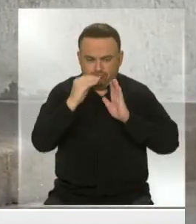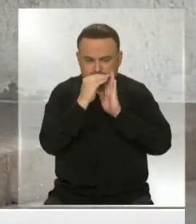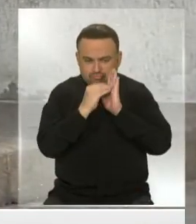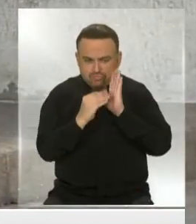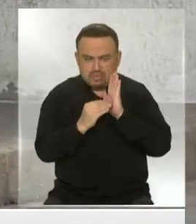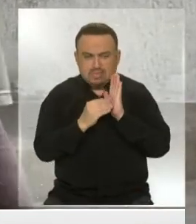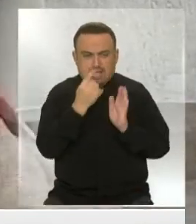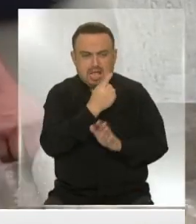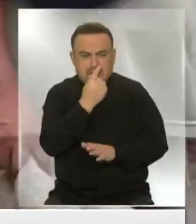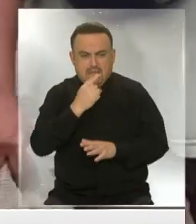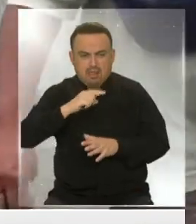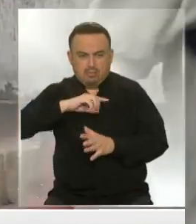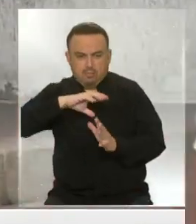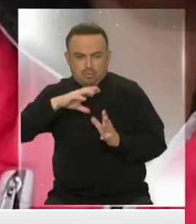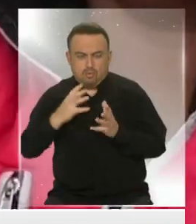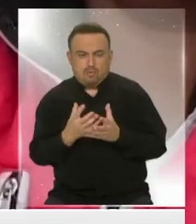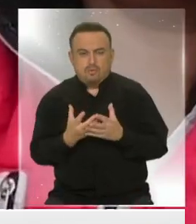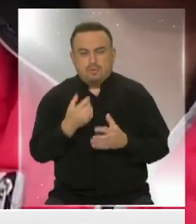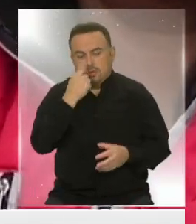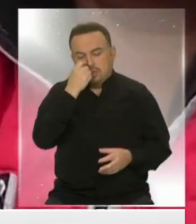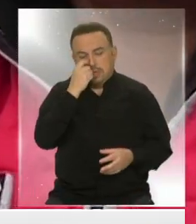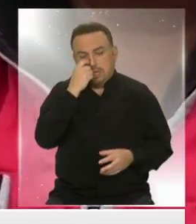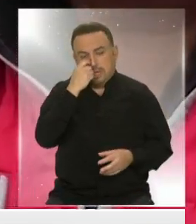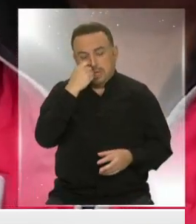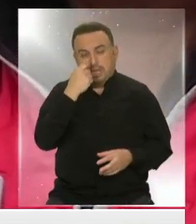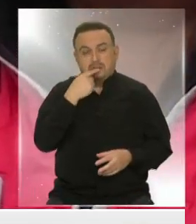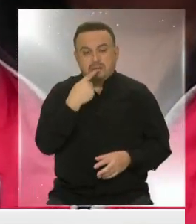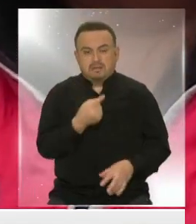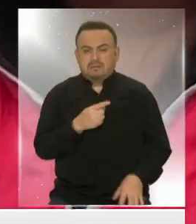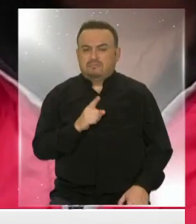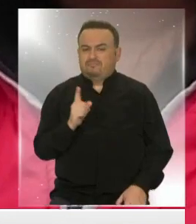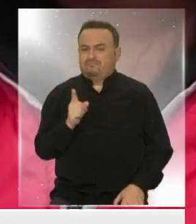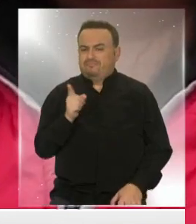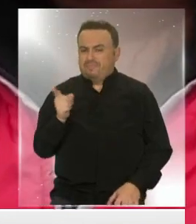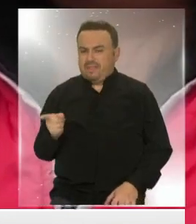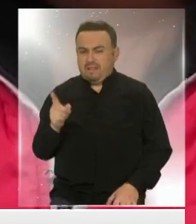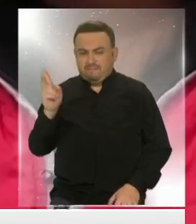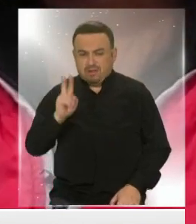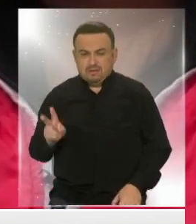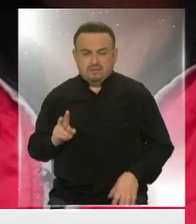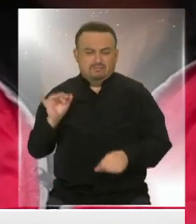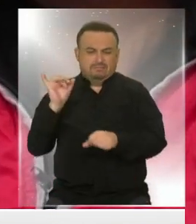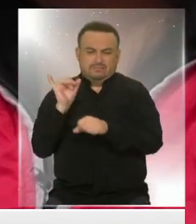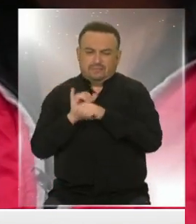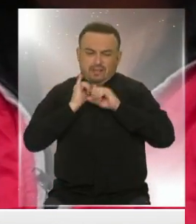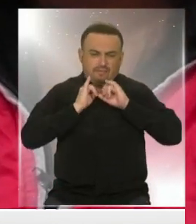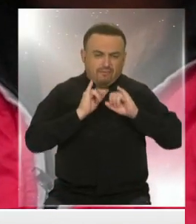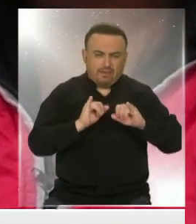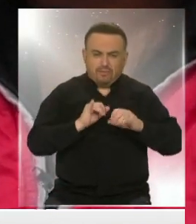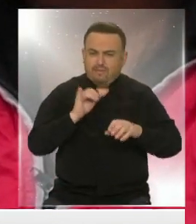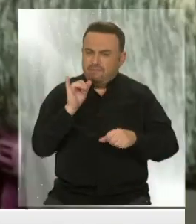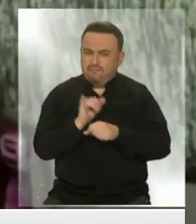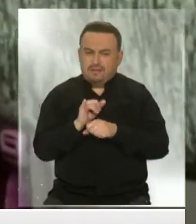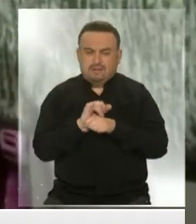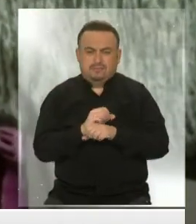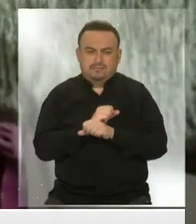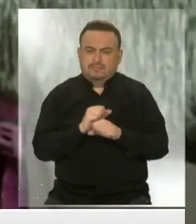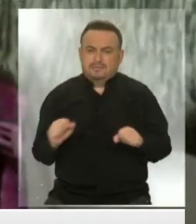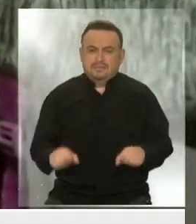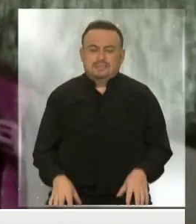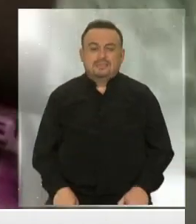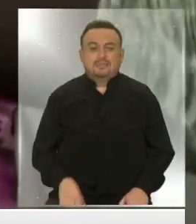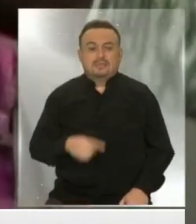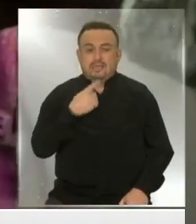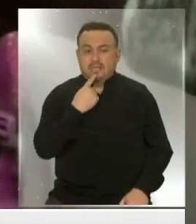verdad de los contagiados y fallecimientos a nivel global por el coronavirus bueno estas son